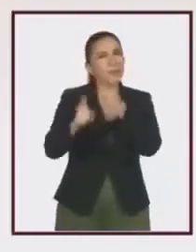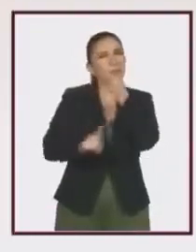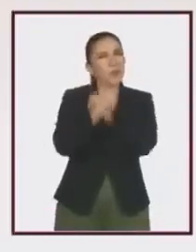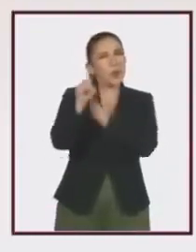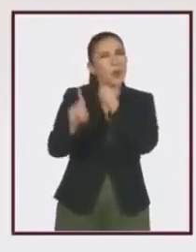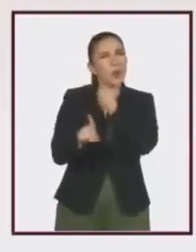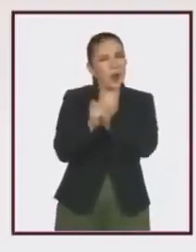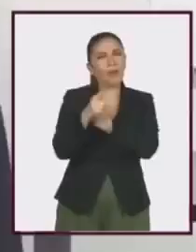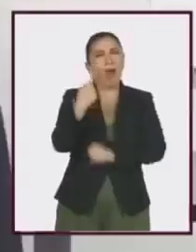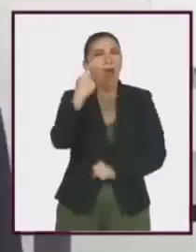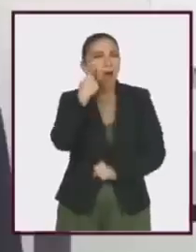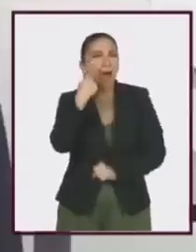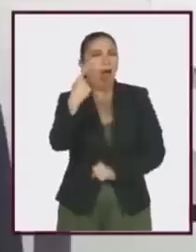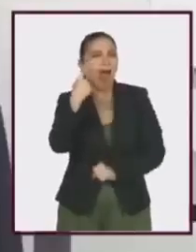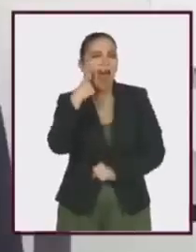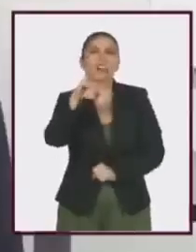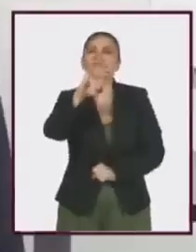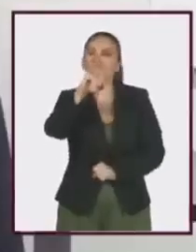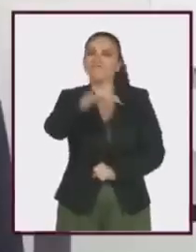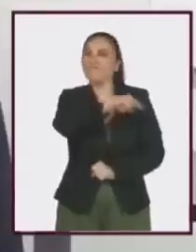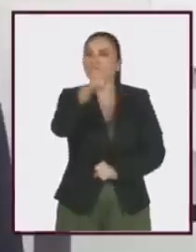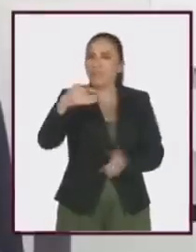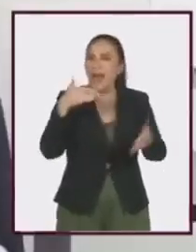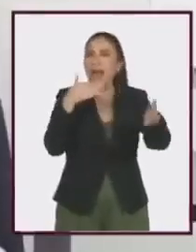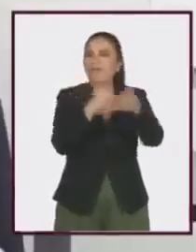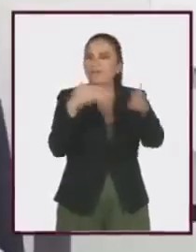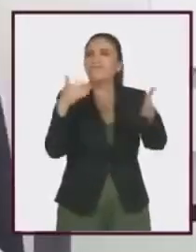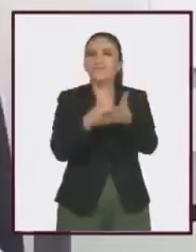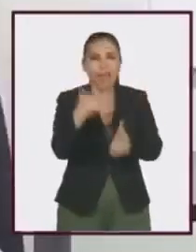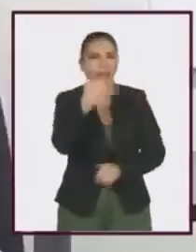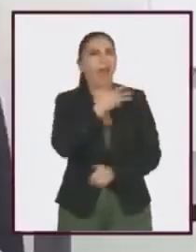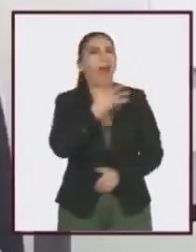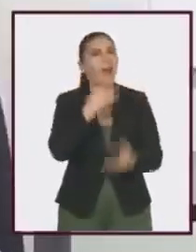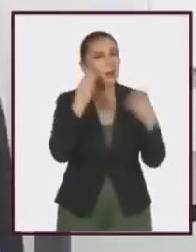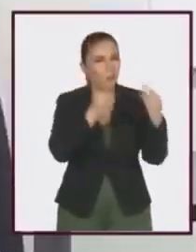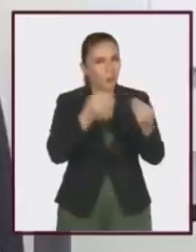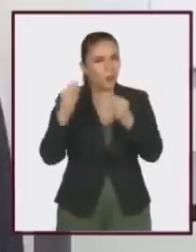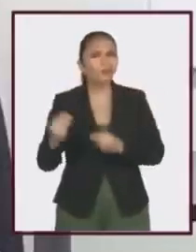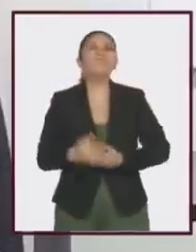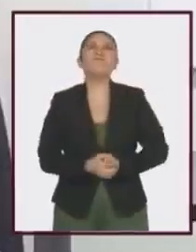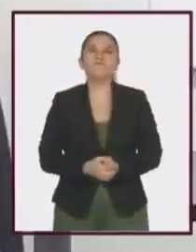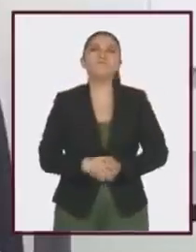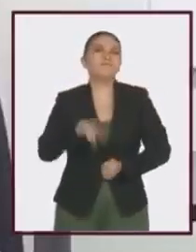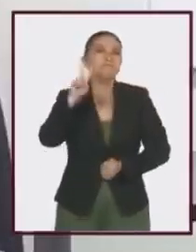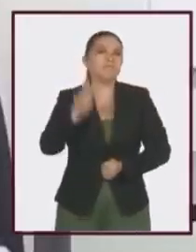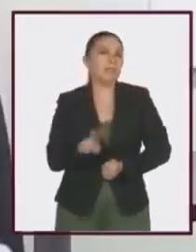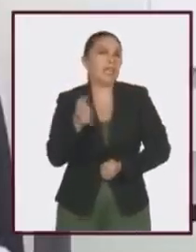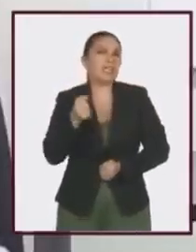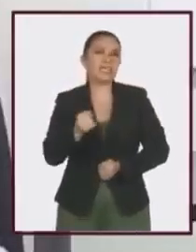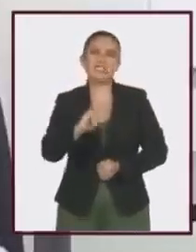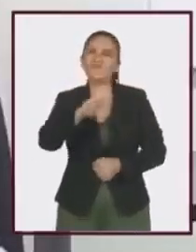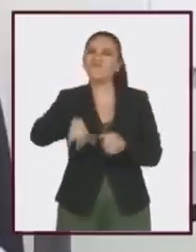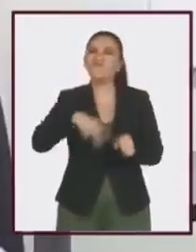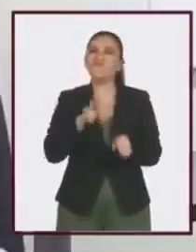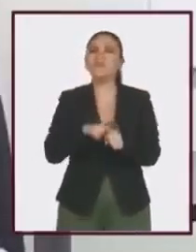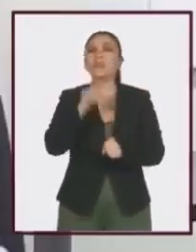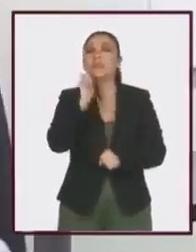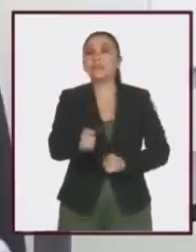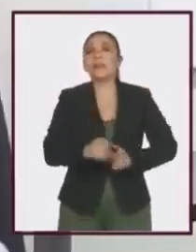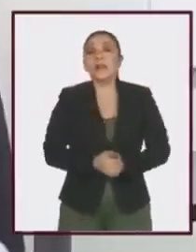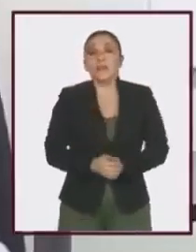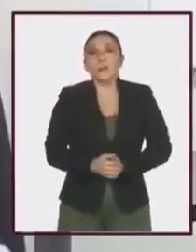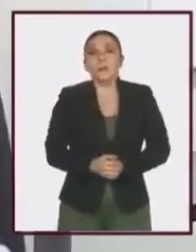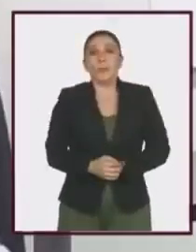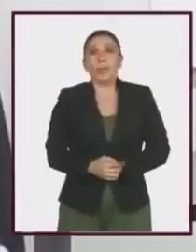a los cuales se van a enfrentar y se enfrentan los maestros de manera cotidiana, que es